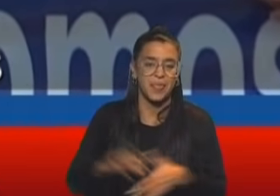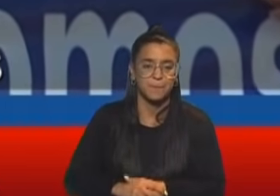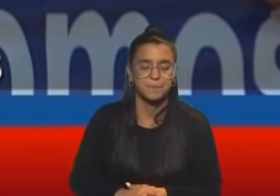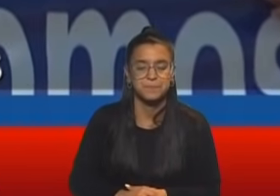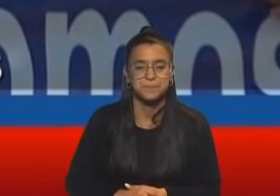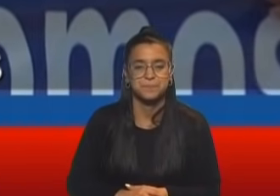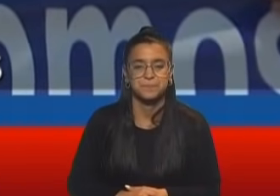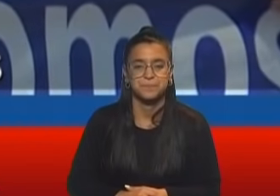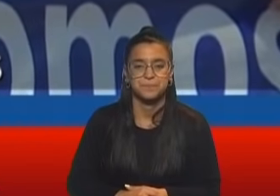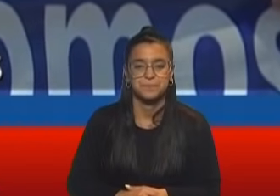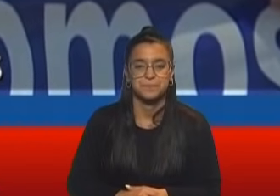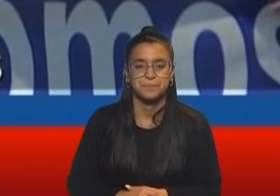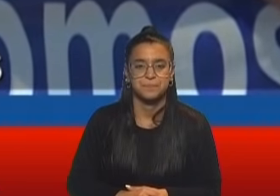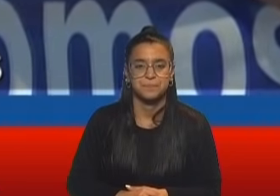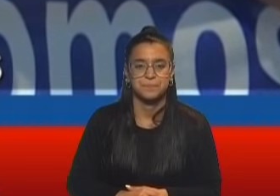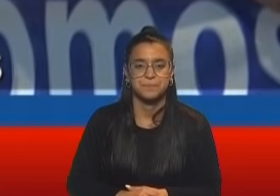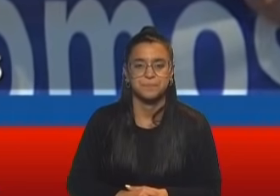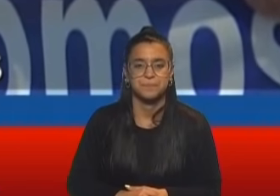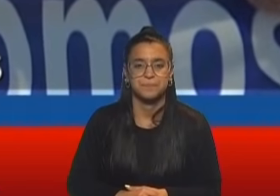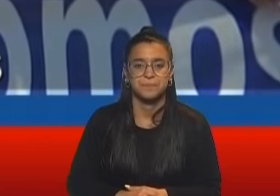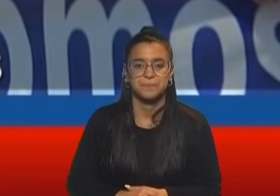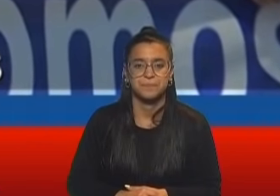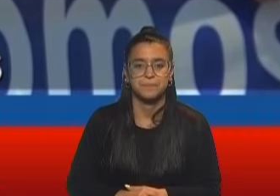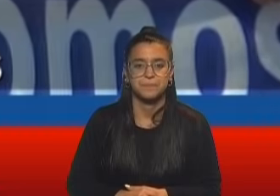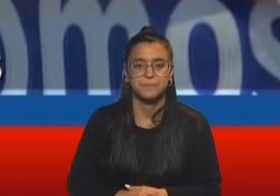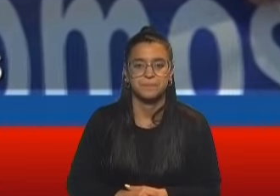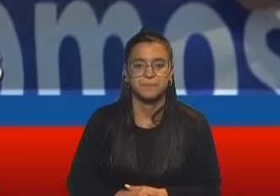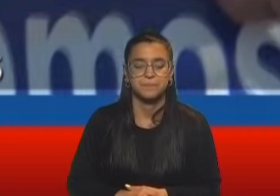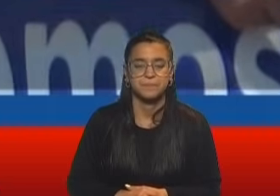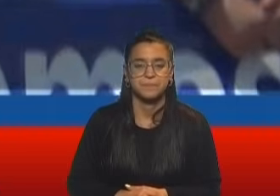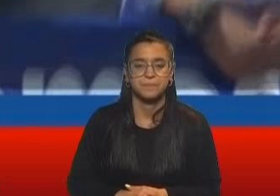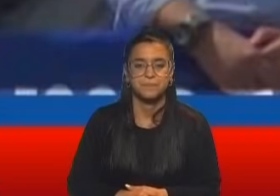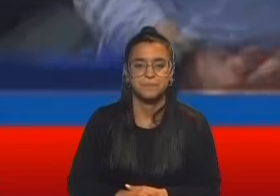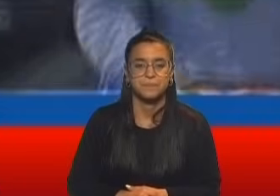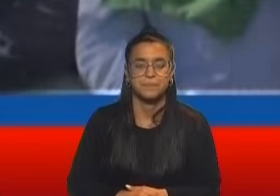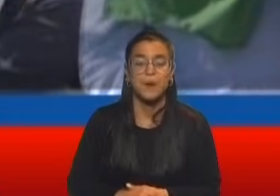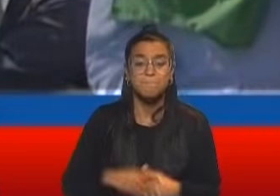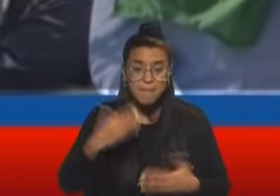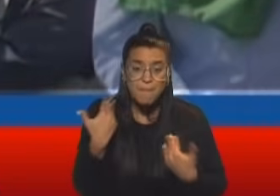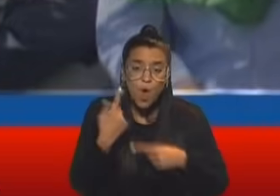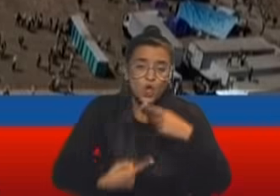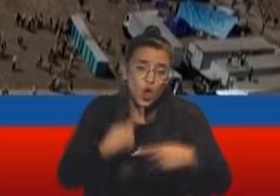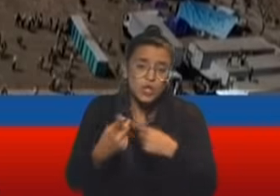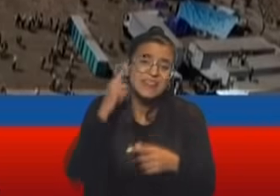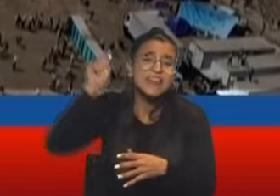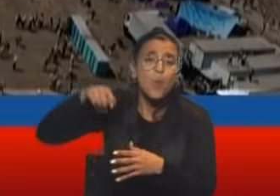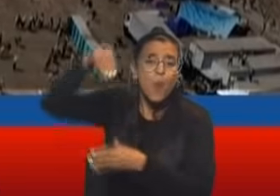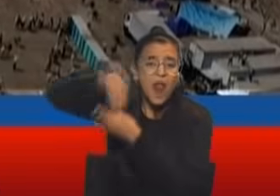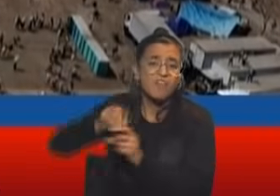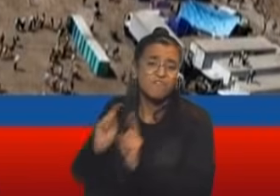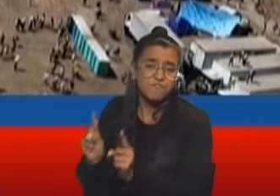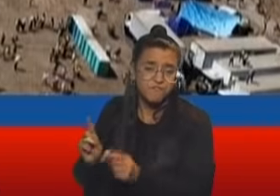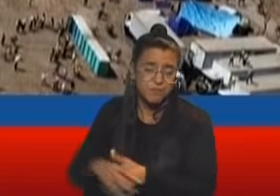perdeu as condições mínimas de continuar dentro daquele tribunal.